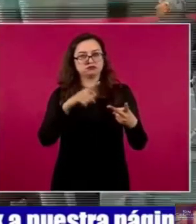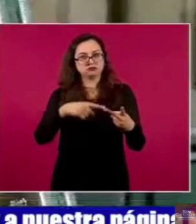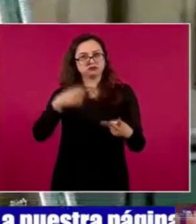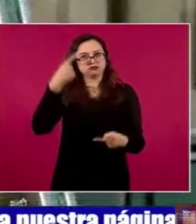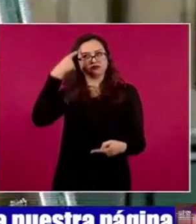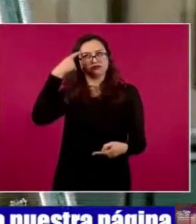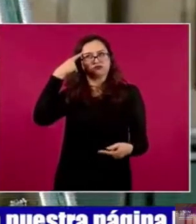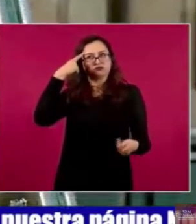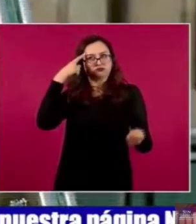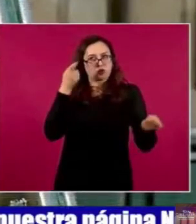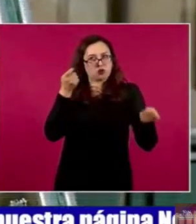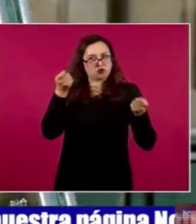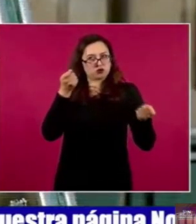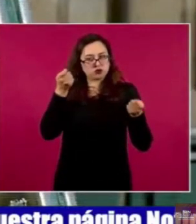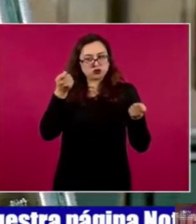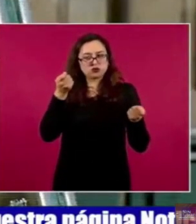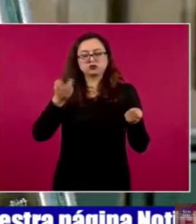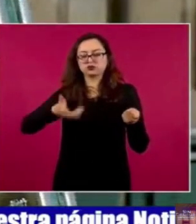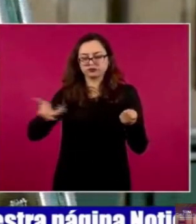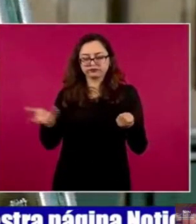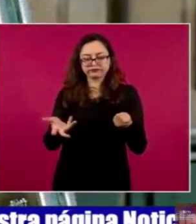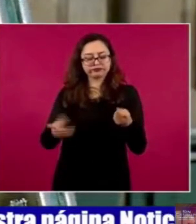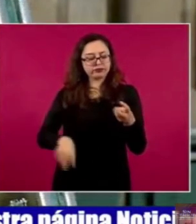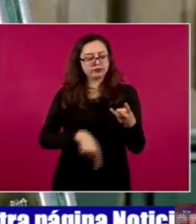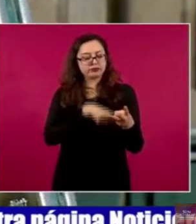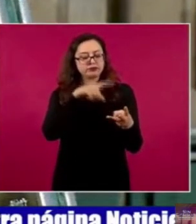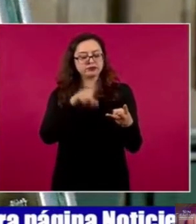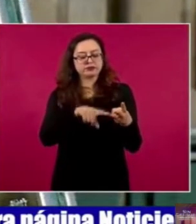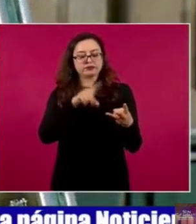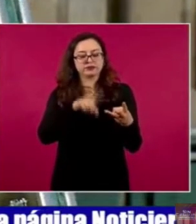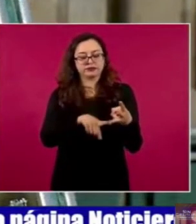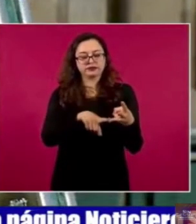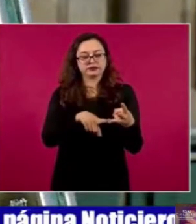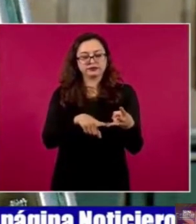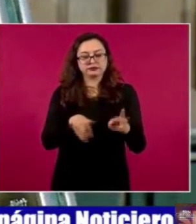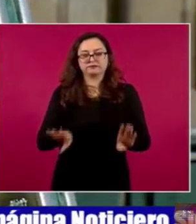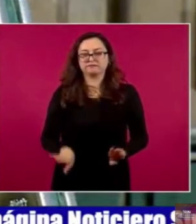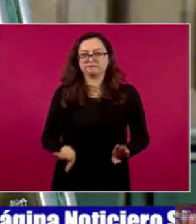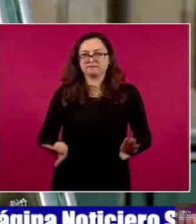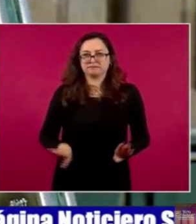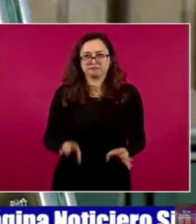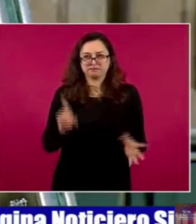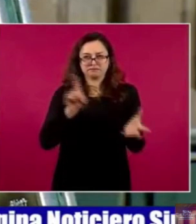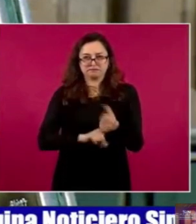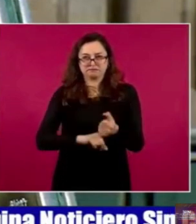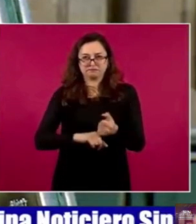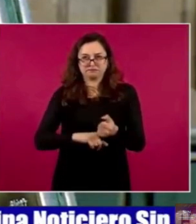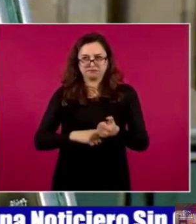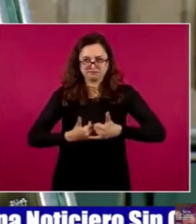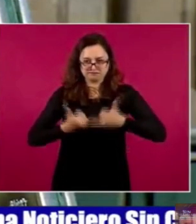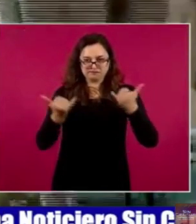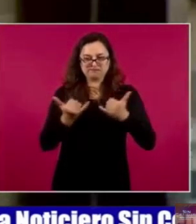práctico y sus profundas convicciones revolucionarias.